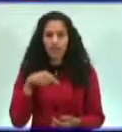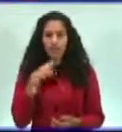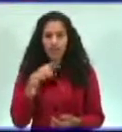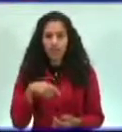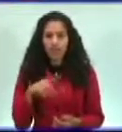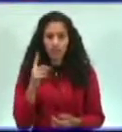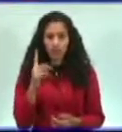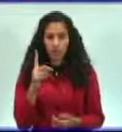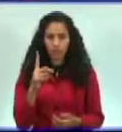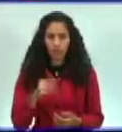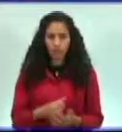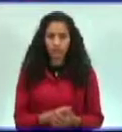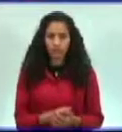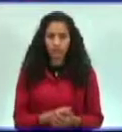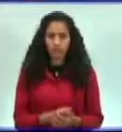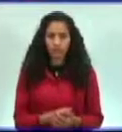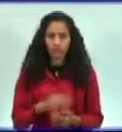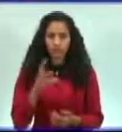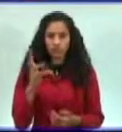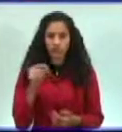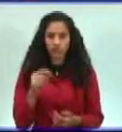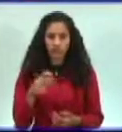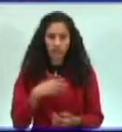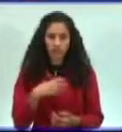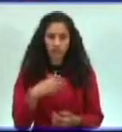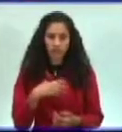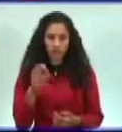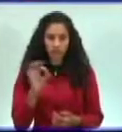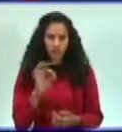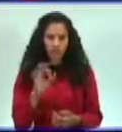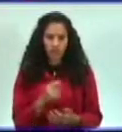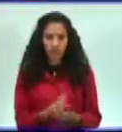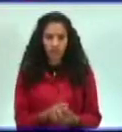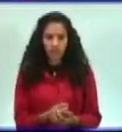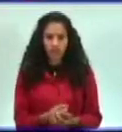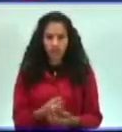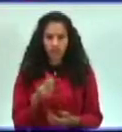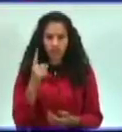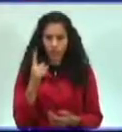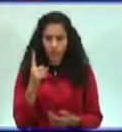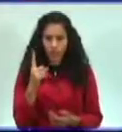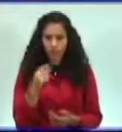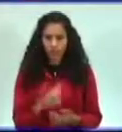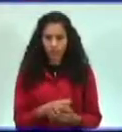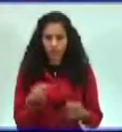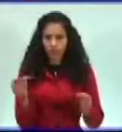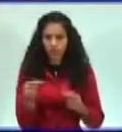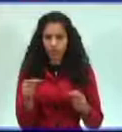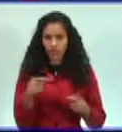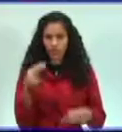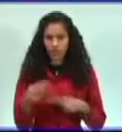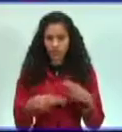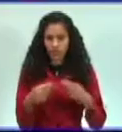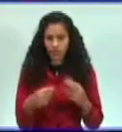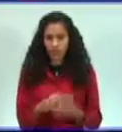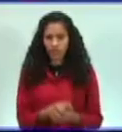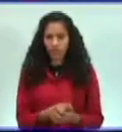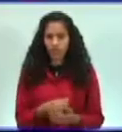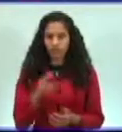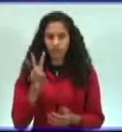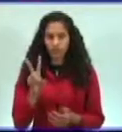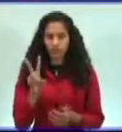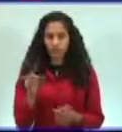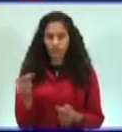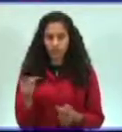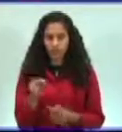1. ¿Cuántos me quedaron sin tachar? 1. ¿Qué igualdad se ha formado?